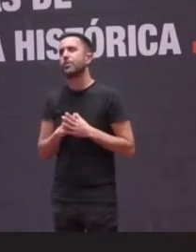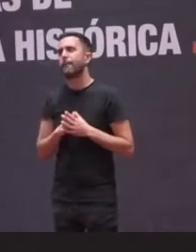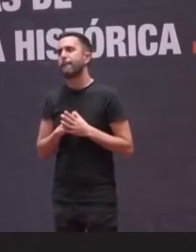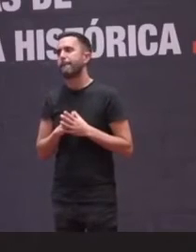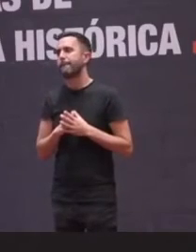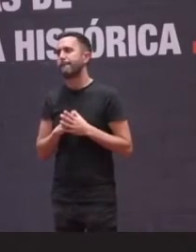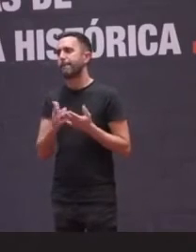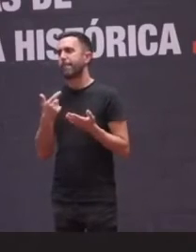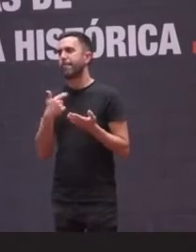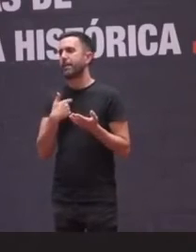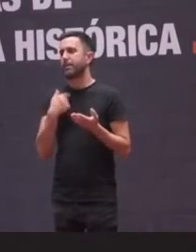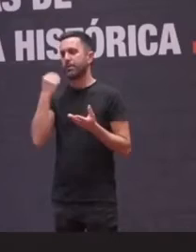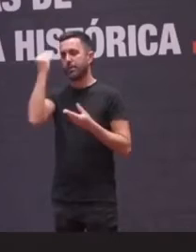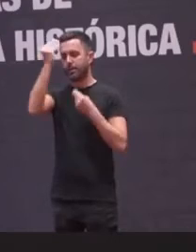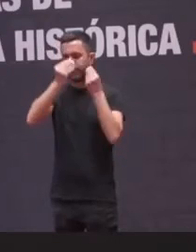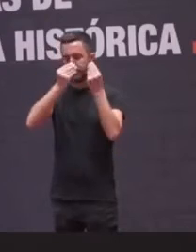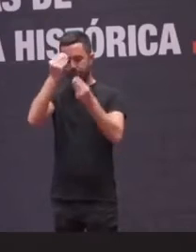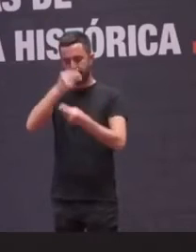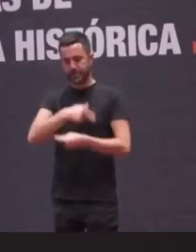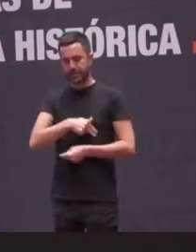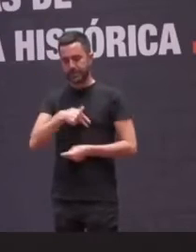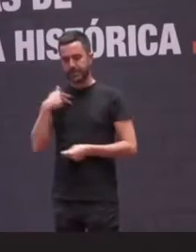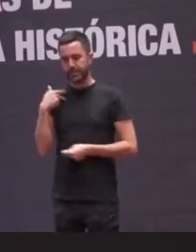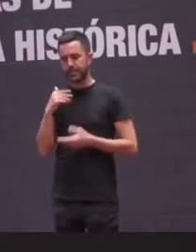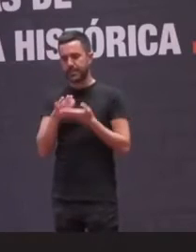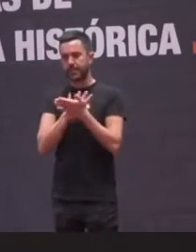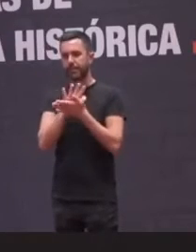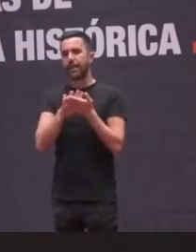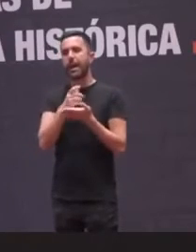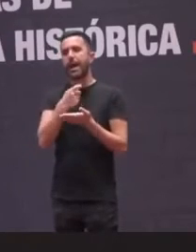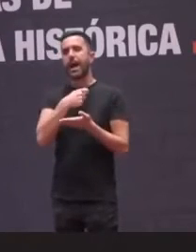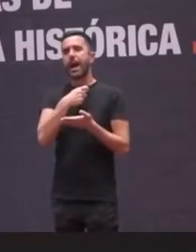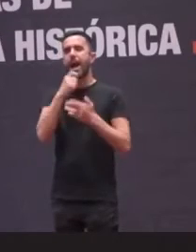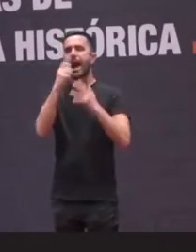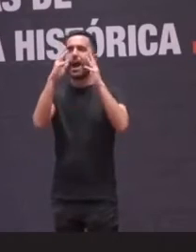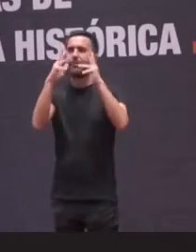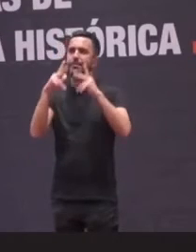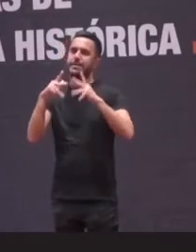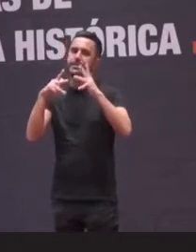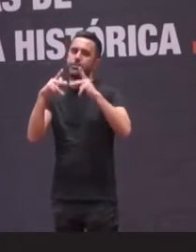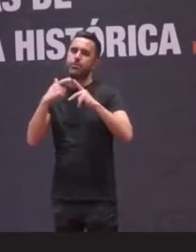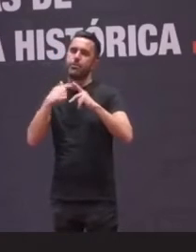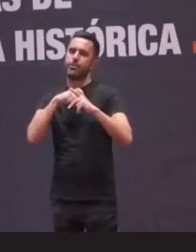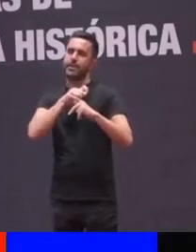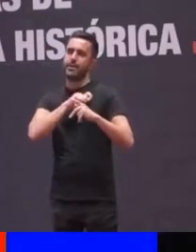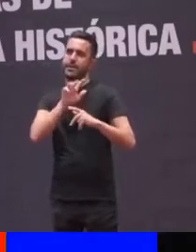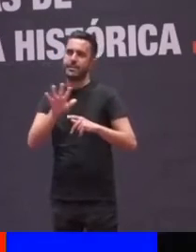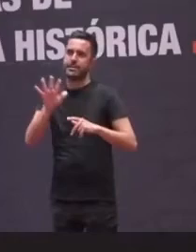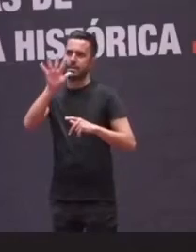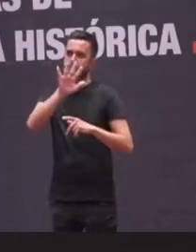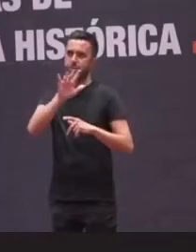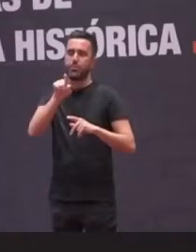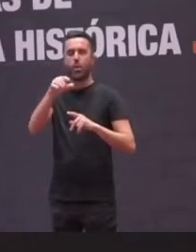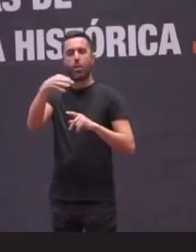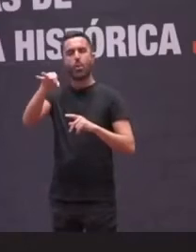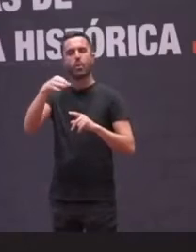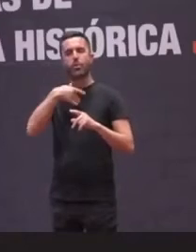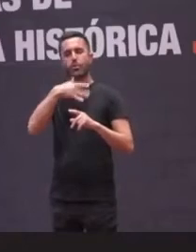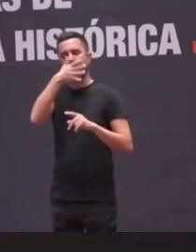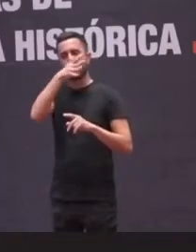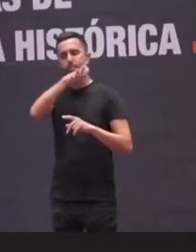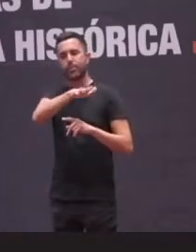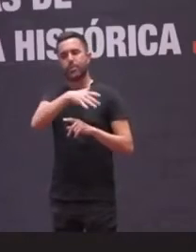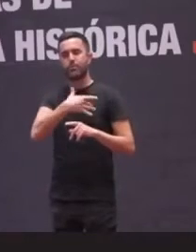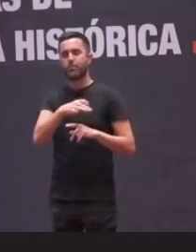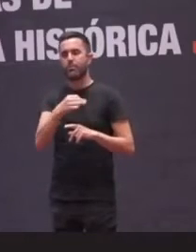digamos, se fixe unha reflexión máis xeral e se fala da Administración do Estado. Digo que é quen pode demandar, e é o único que pode demandar, na medida en